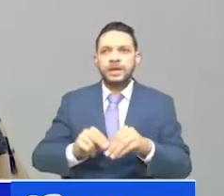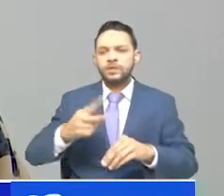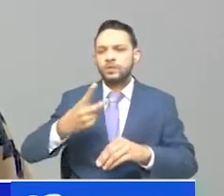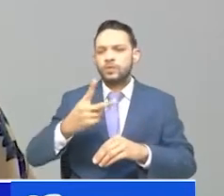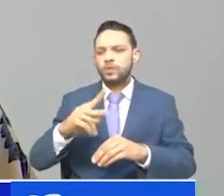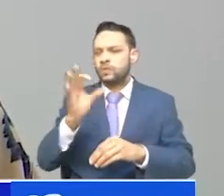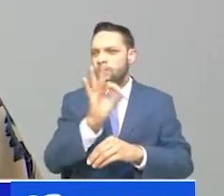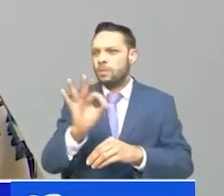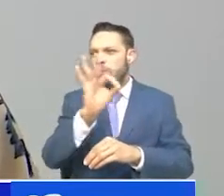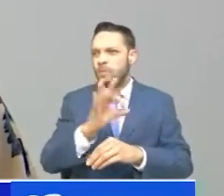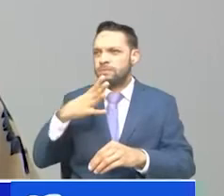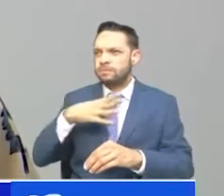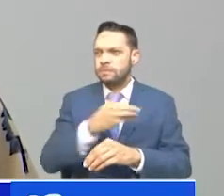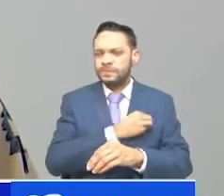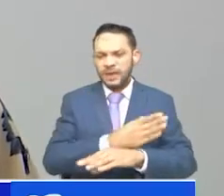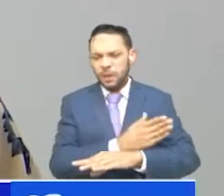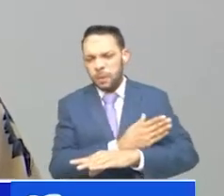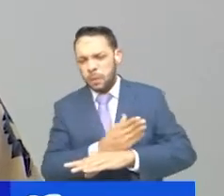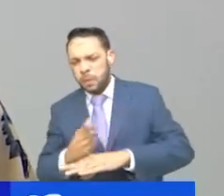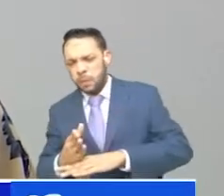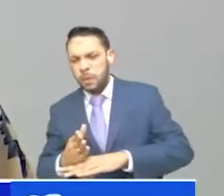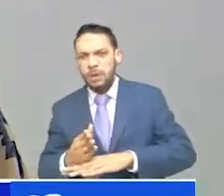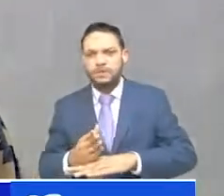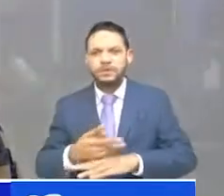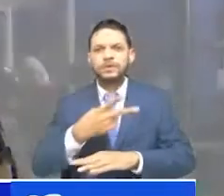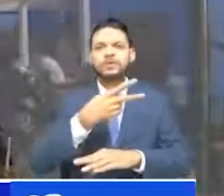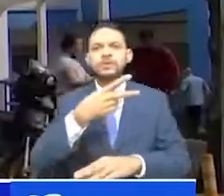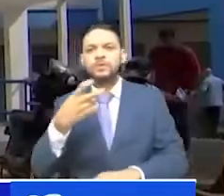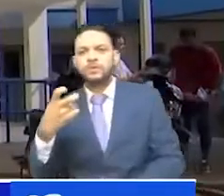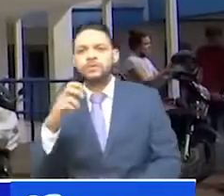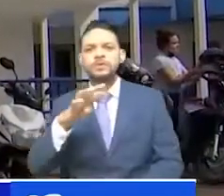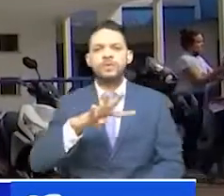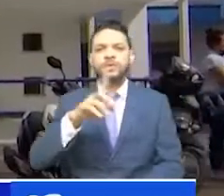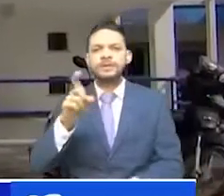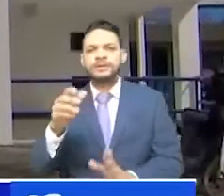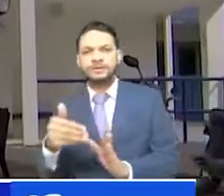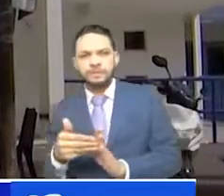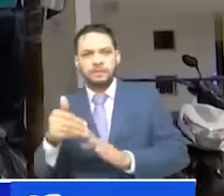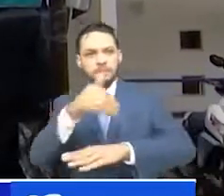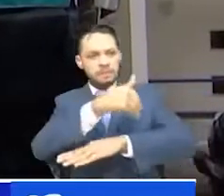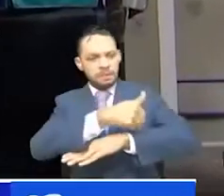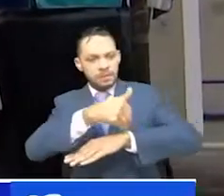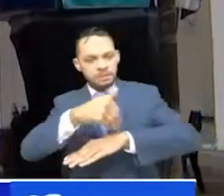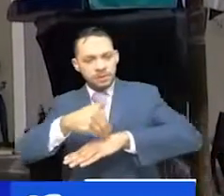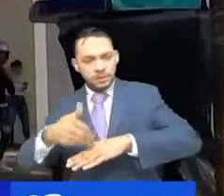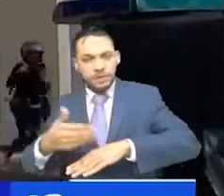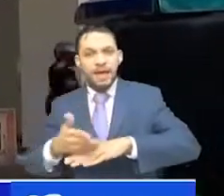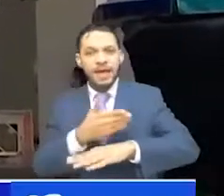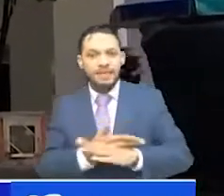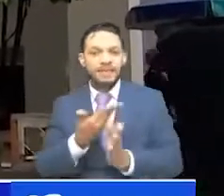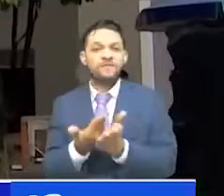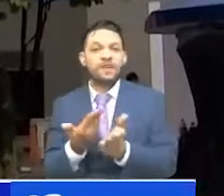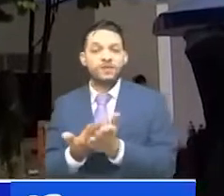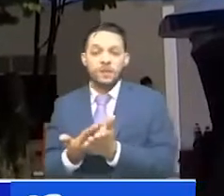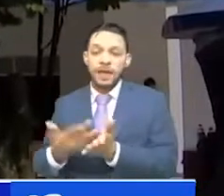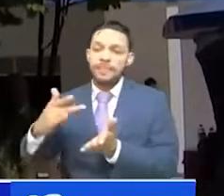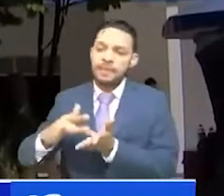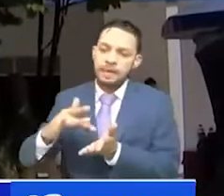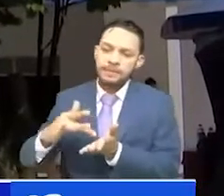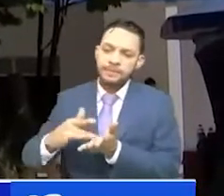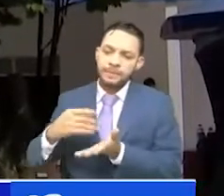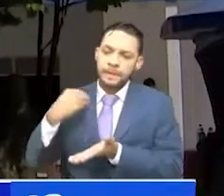en donde pasamos a 246 mil millones de deuda, en donde de